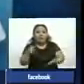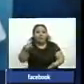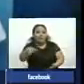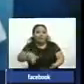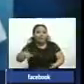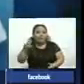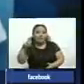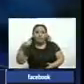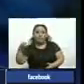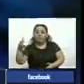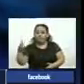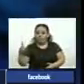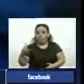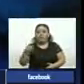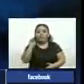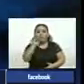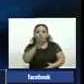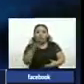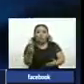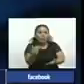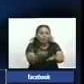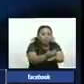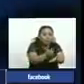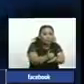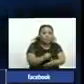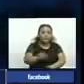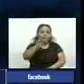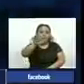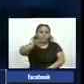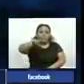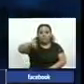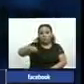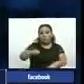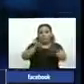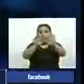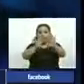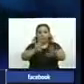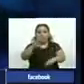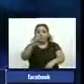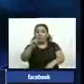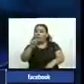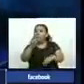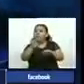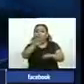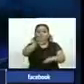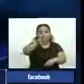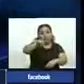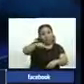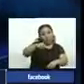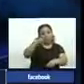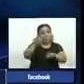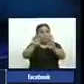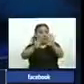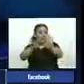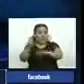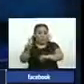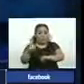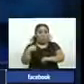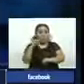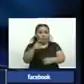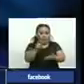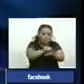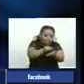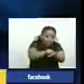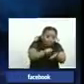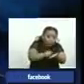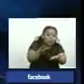Tecla. Las autoridades le incautaron un total de 3.091 dólares, dos libretas de control del dinero